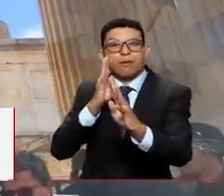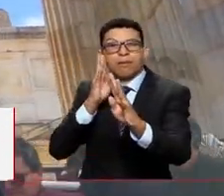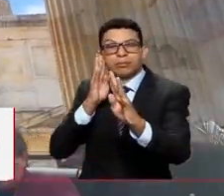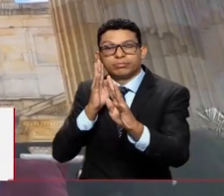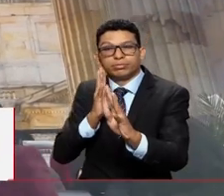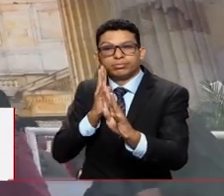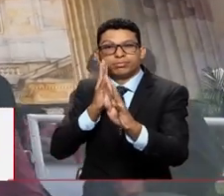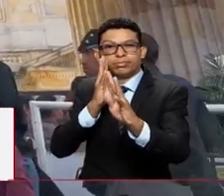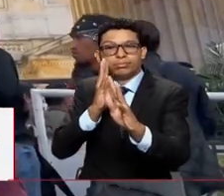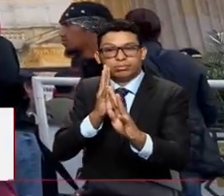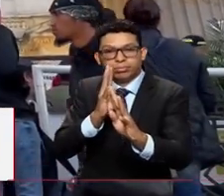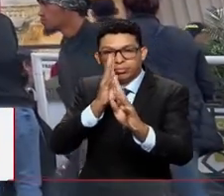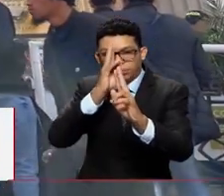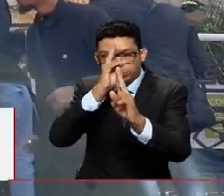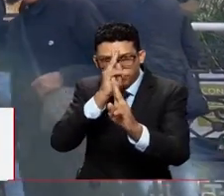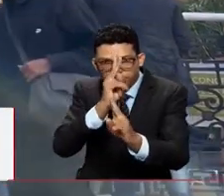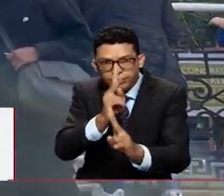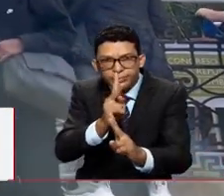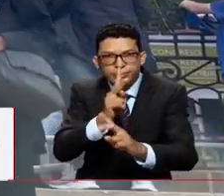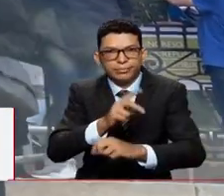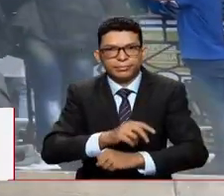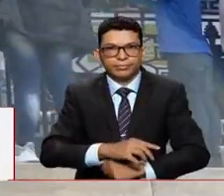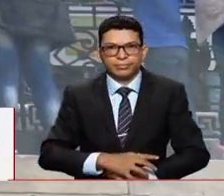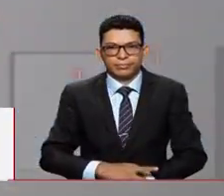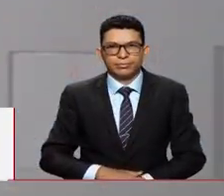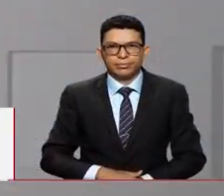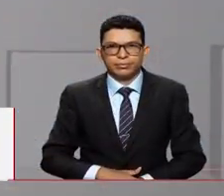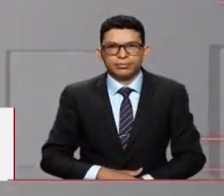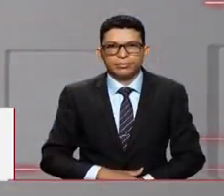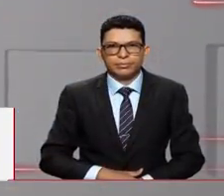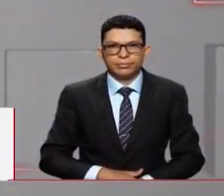salón elíptico del Capitolio y poder despedirlo